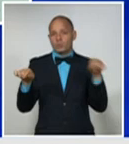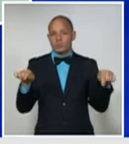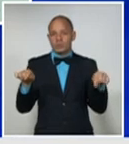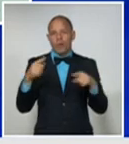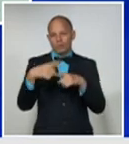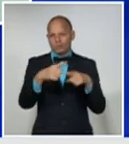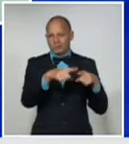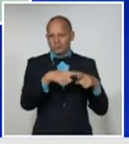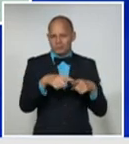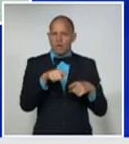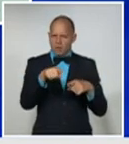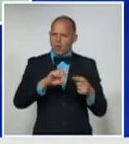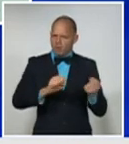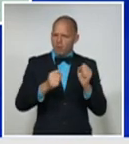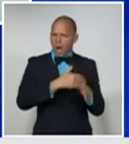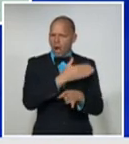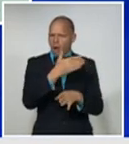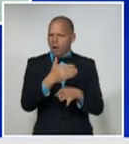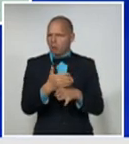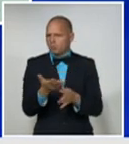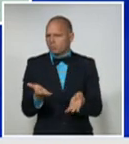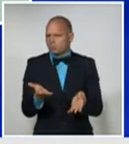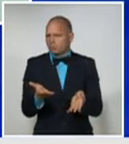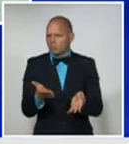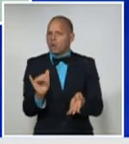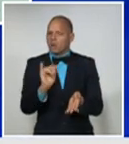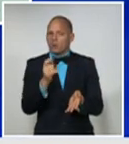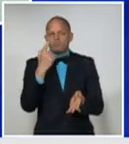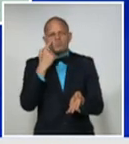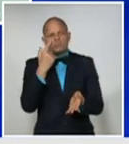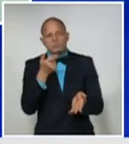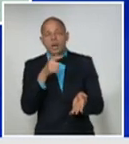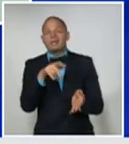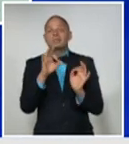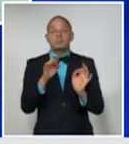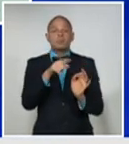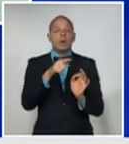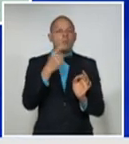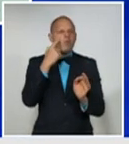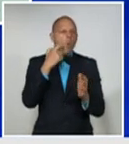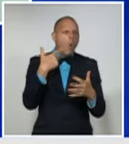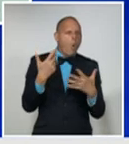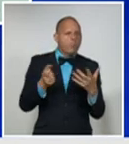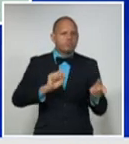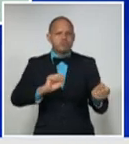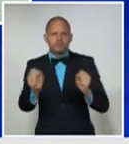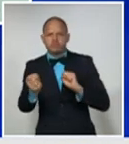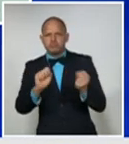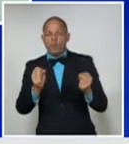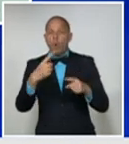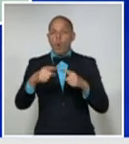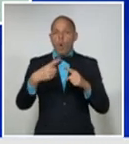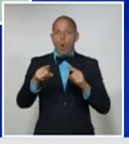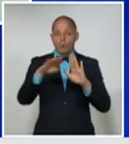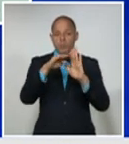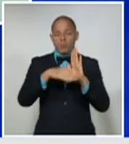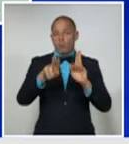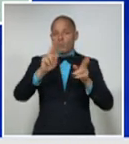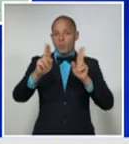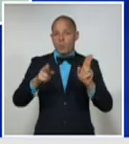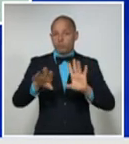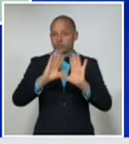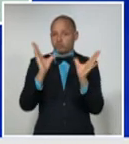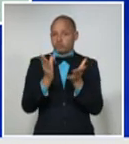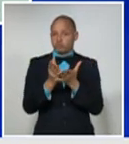pero vemos, y además ellos lo están evaluando así en esta forma, están adoptando un grupo de medidas de